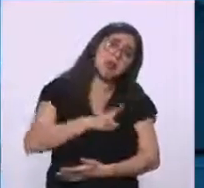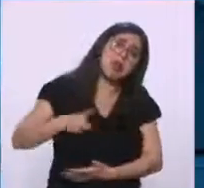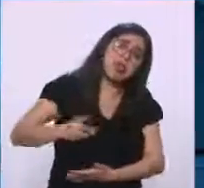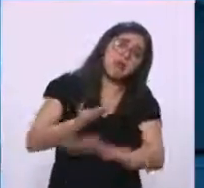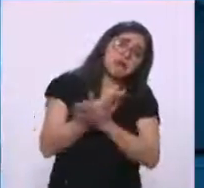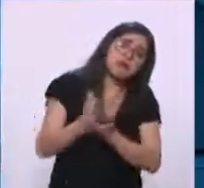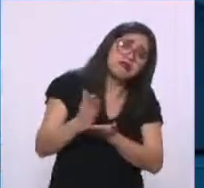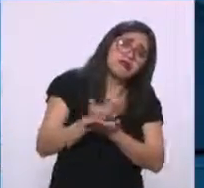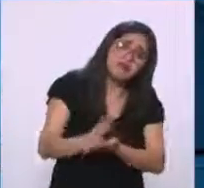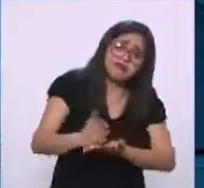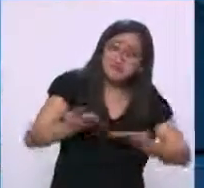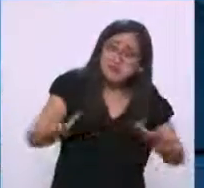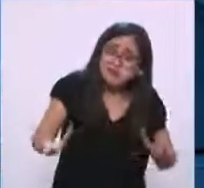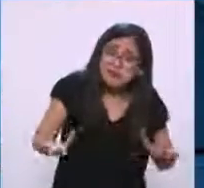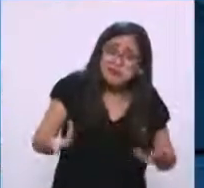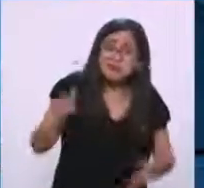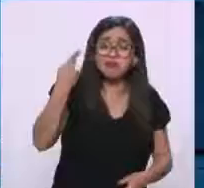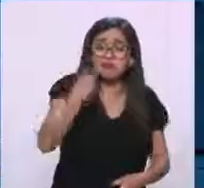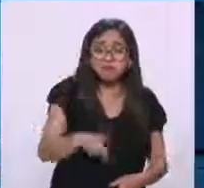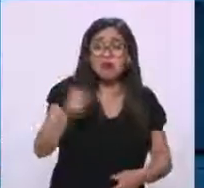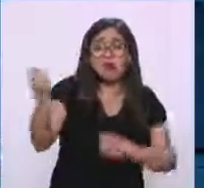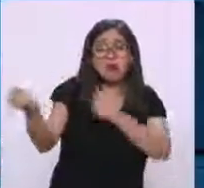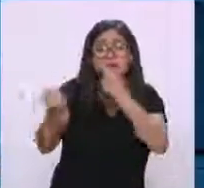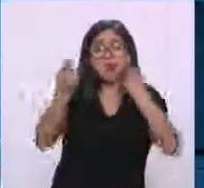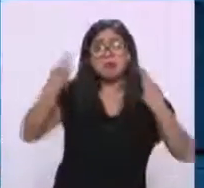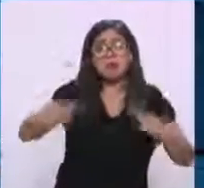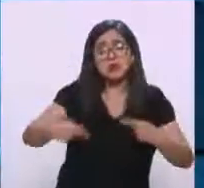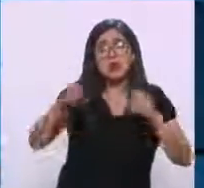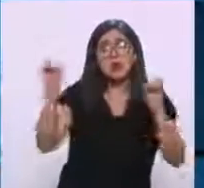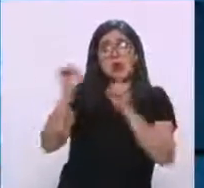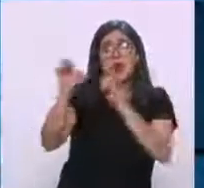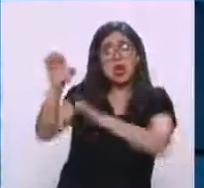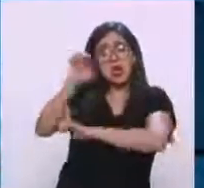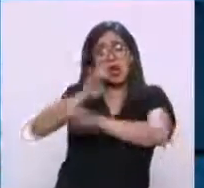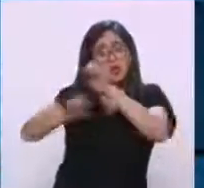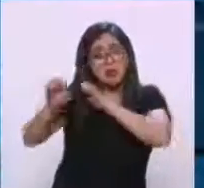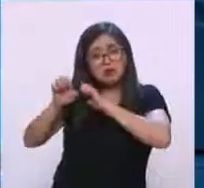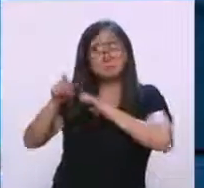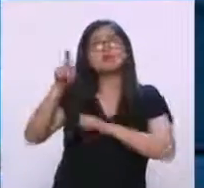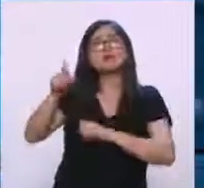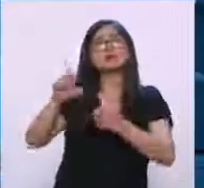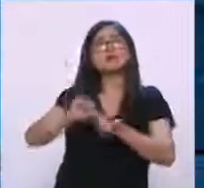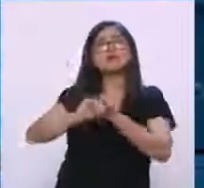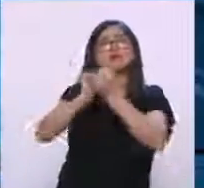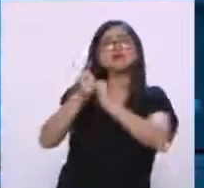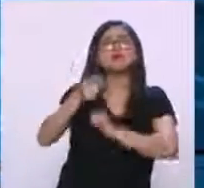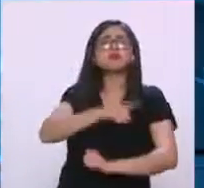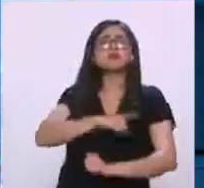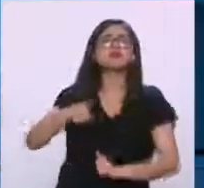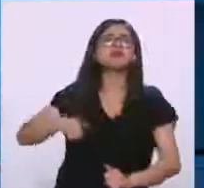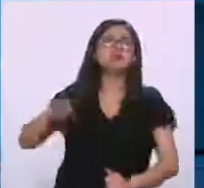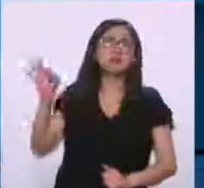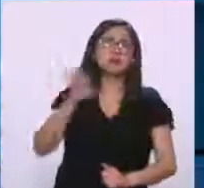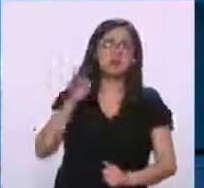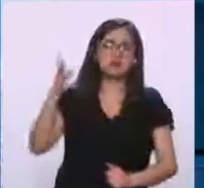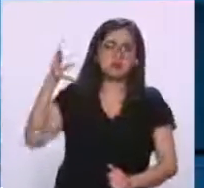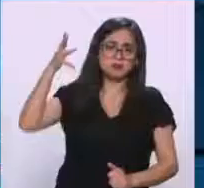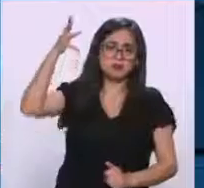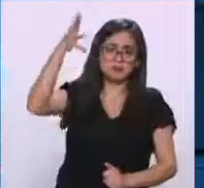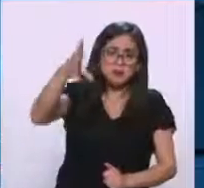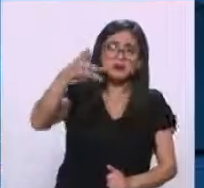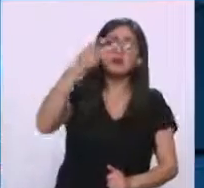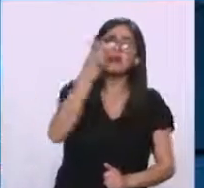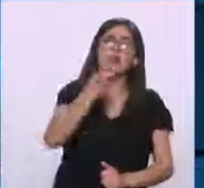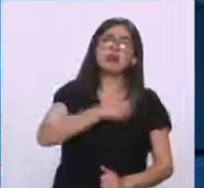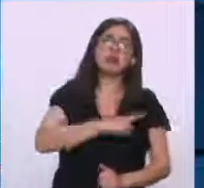recibir estos ingresos y apoyar a los grandes contribuyentes, sería transferirles esa deuda a futuro. Entonces, eventualmente, esto es algo que se